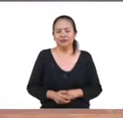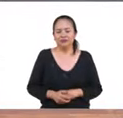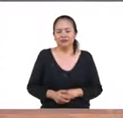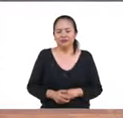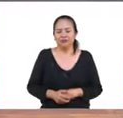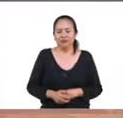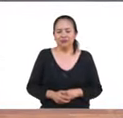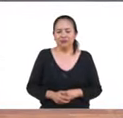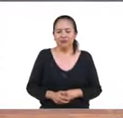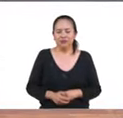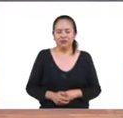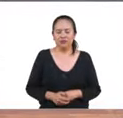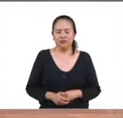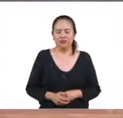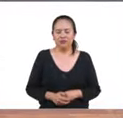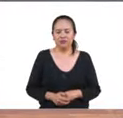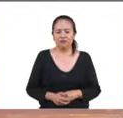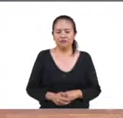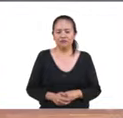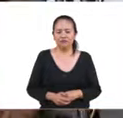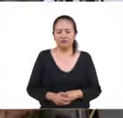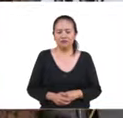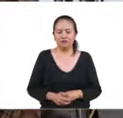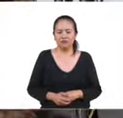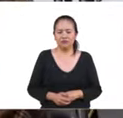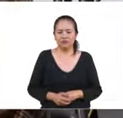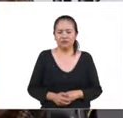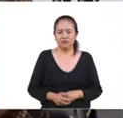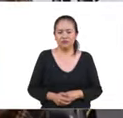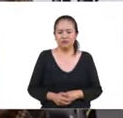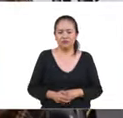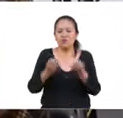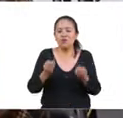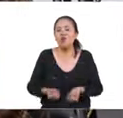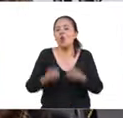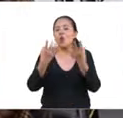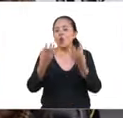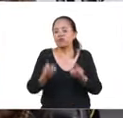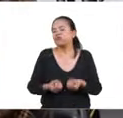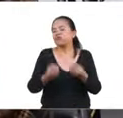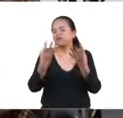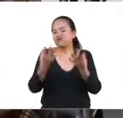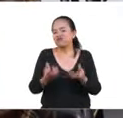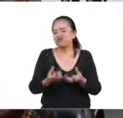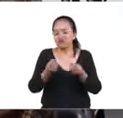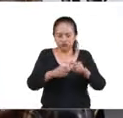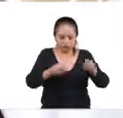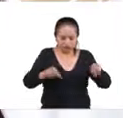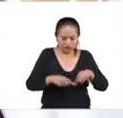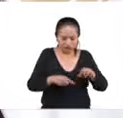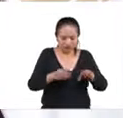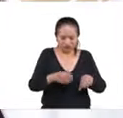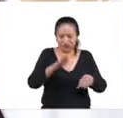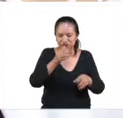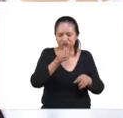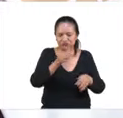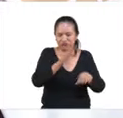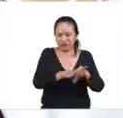¿Cuántos se han cerrado para que ya no entren pues para robar el cable? Tienen ahí